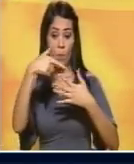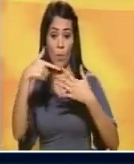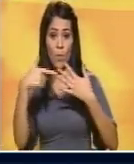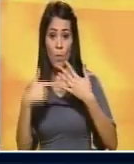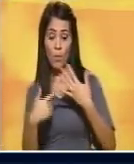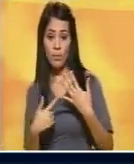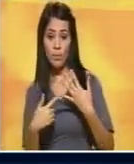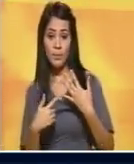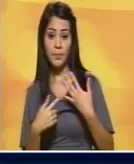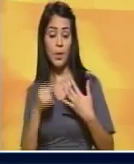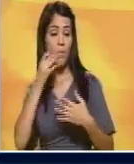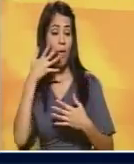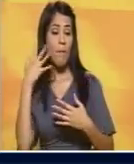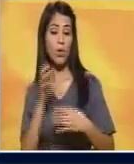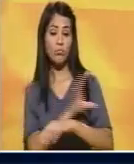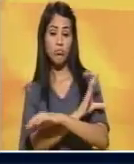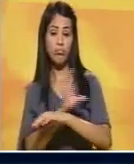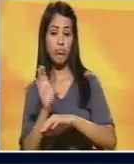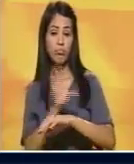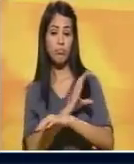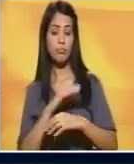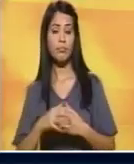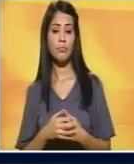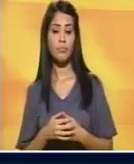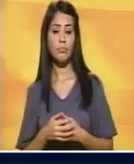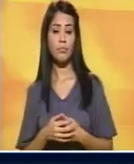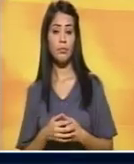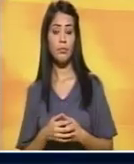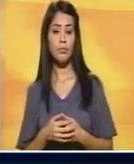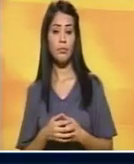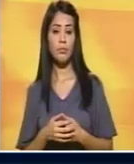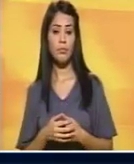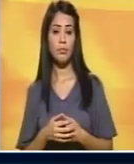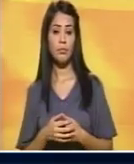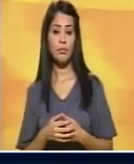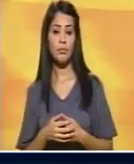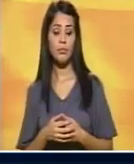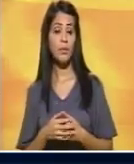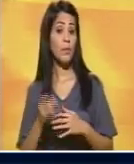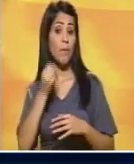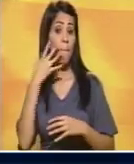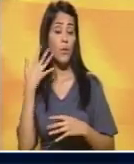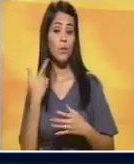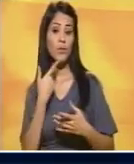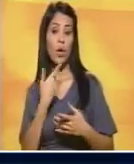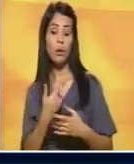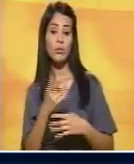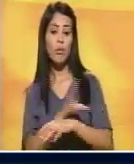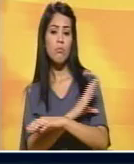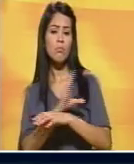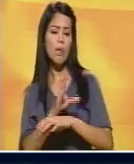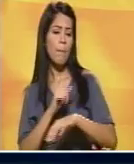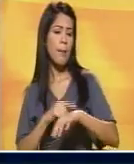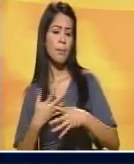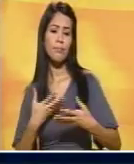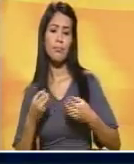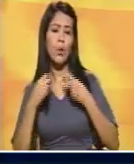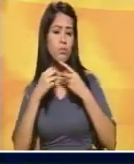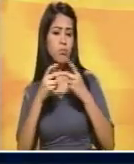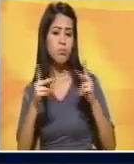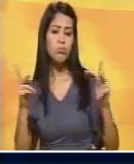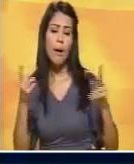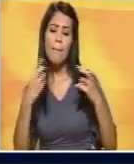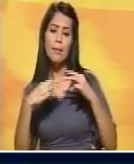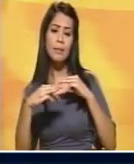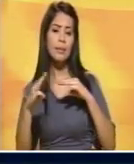Sin Bandera, Juanes, Miguel Bosé, Jarabe de Palo, entre otros, fueron los famosos que dedicaron su tiempo para enviar un mensaje de apoyo